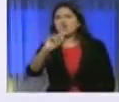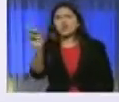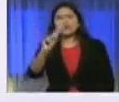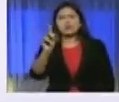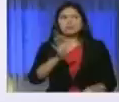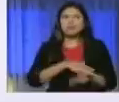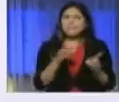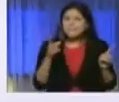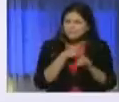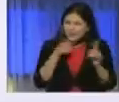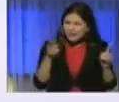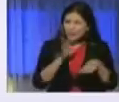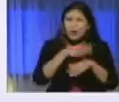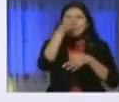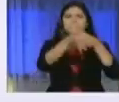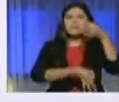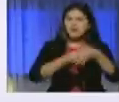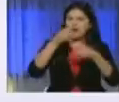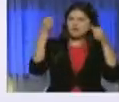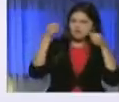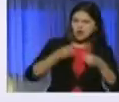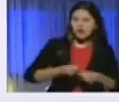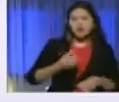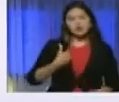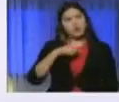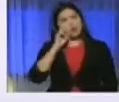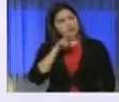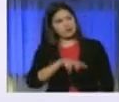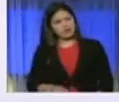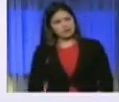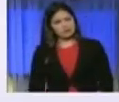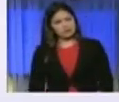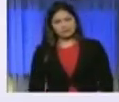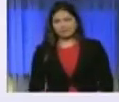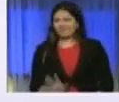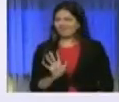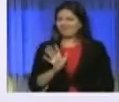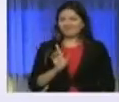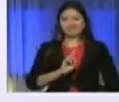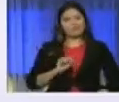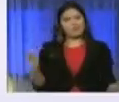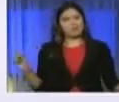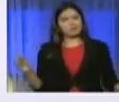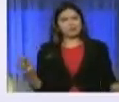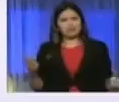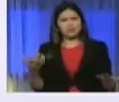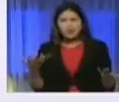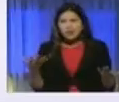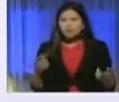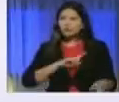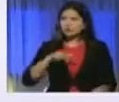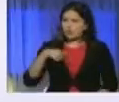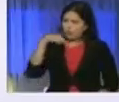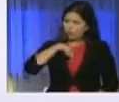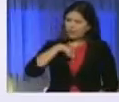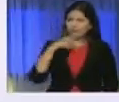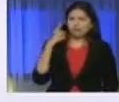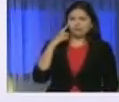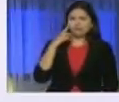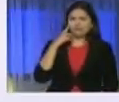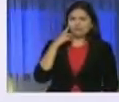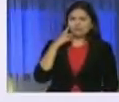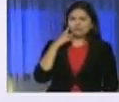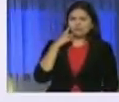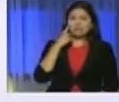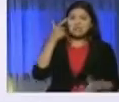tan sólidos que yo los veía y decía, no puede ser, para esto llegamos al gobierno, decía yo por dentro. Y Chávez